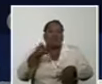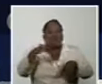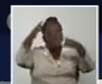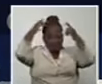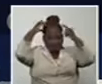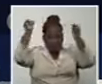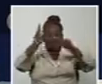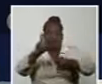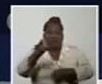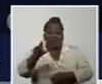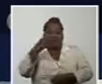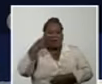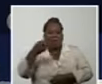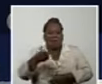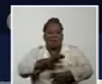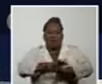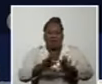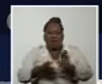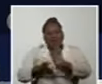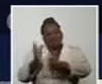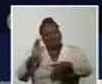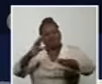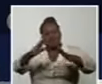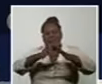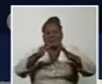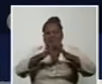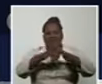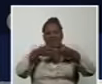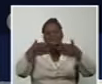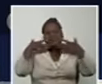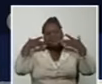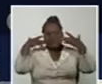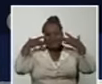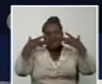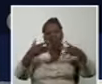de alta, recuperada de la enfermedad.